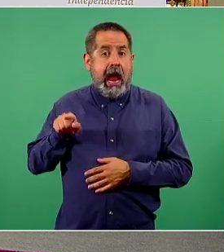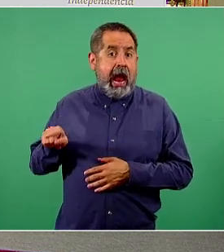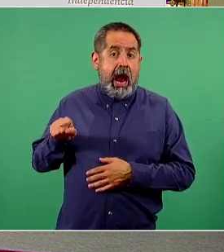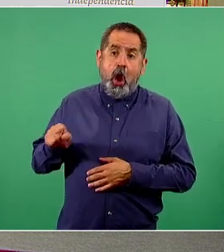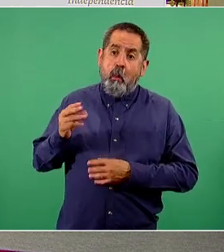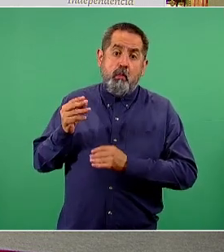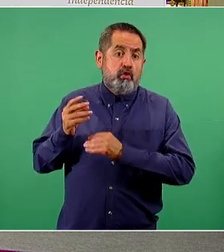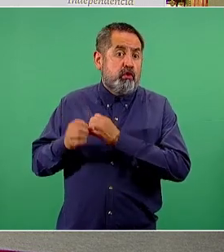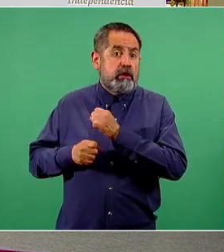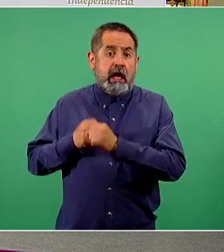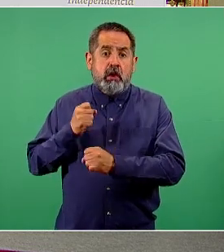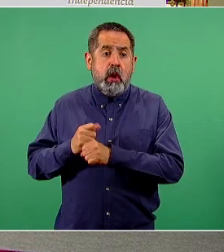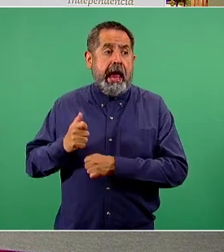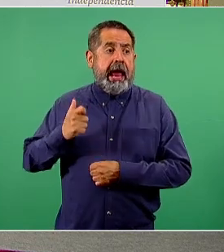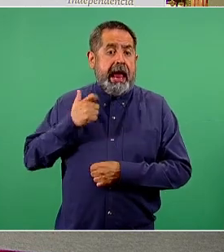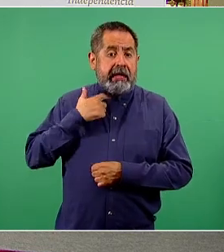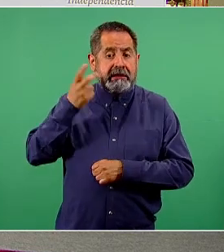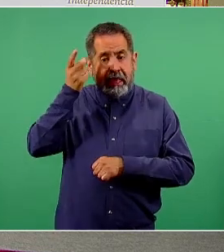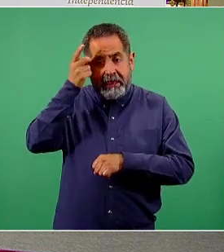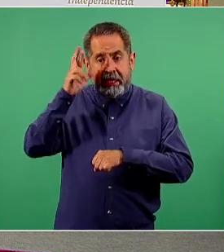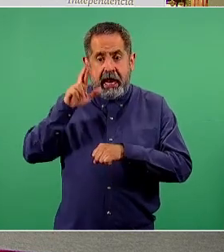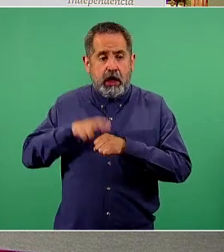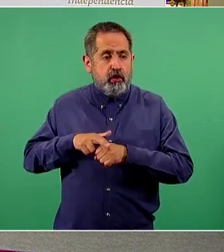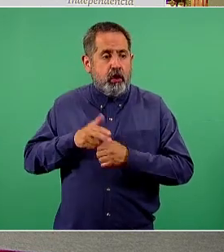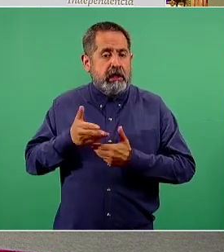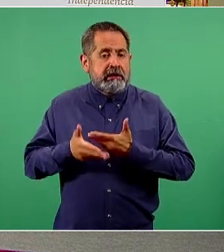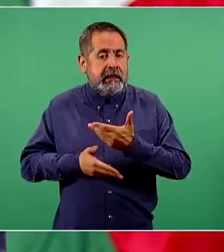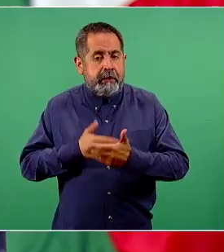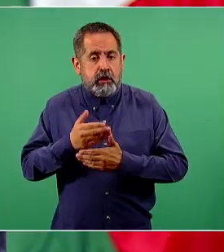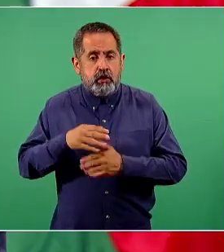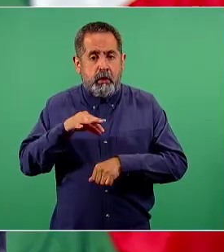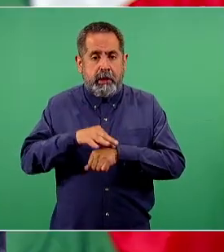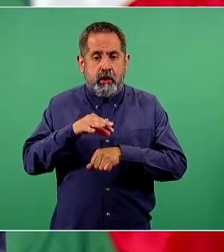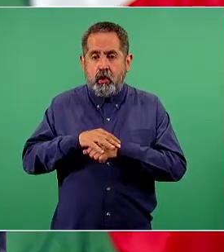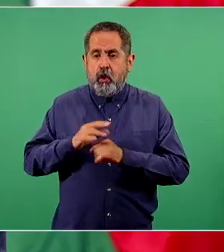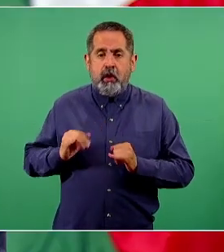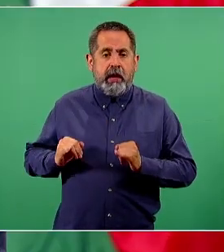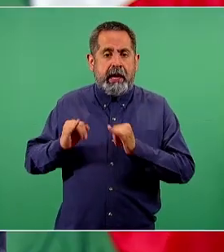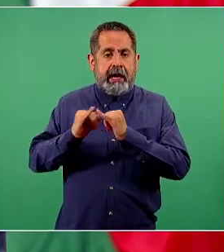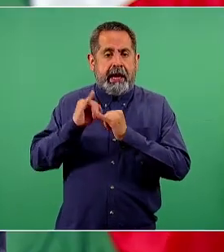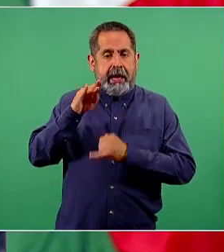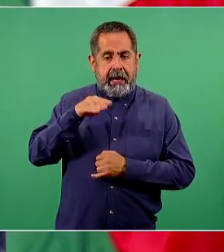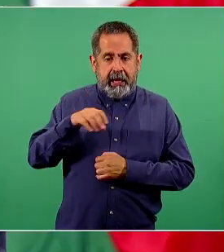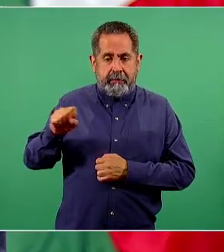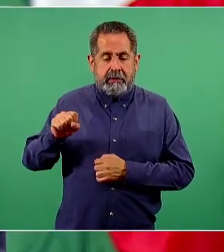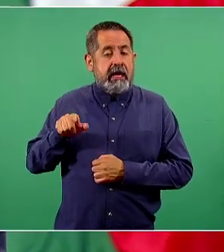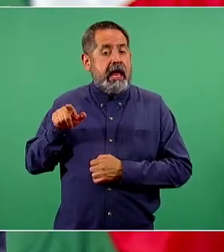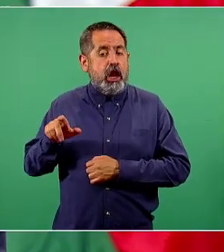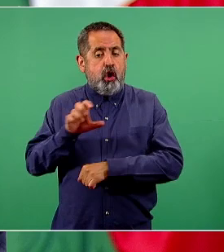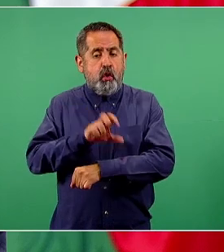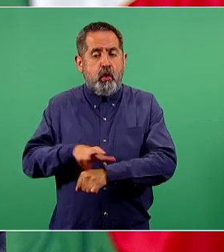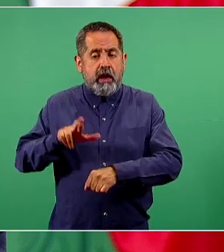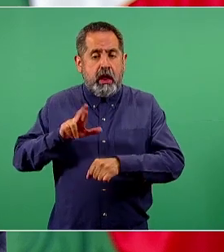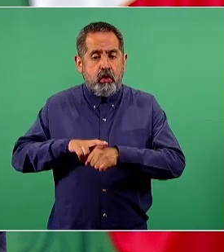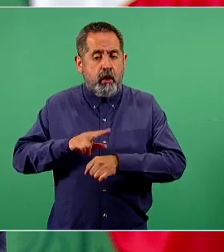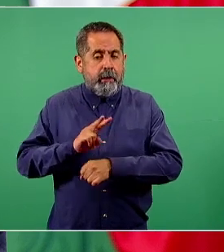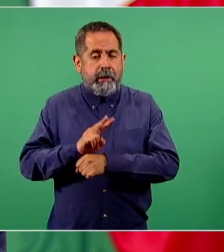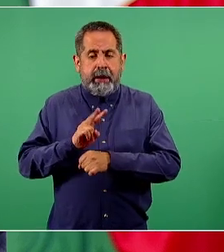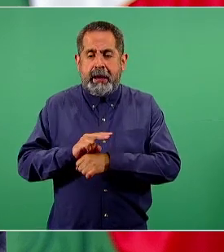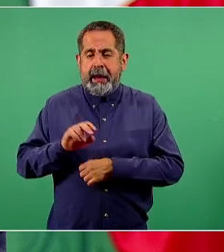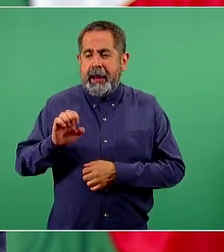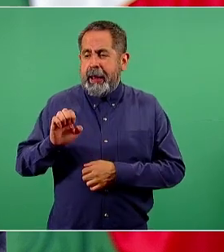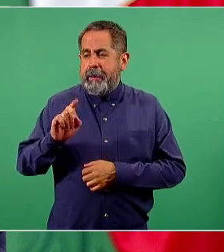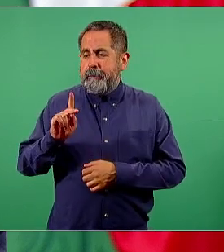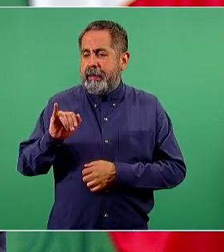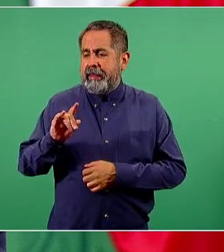años el director de prestaciones médicas del Instituto Mexicano del Seguro Social, fue el coordinador de vigilancia epidemiológica